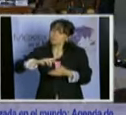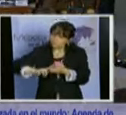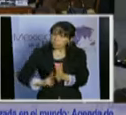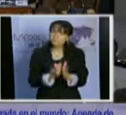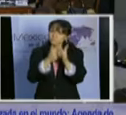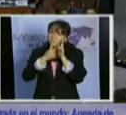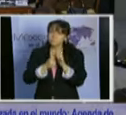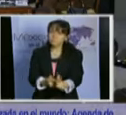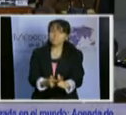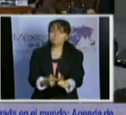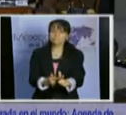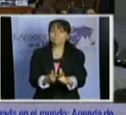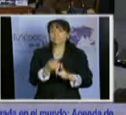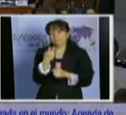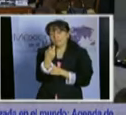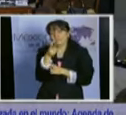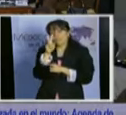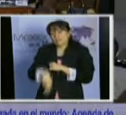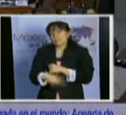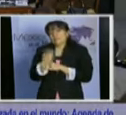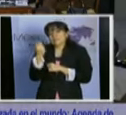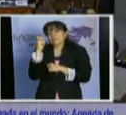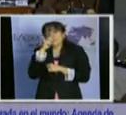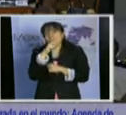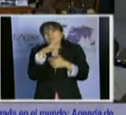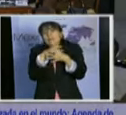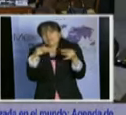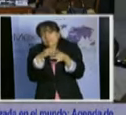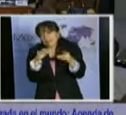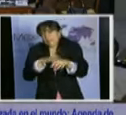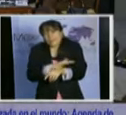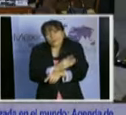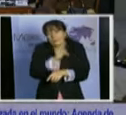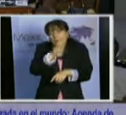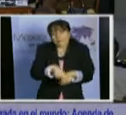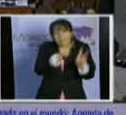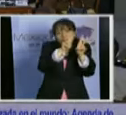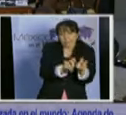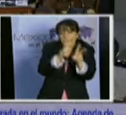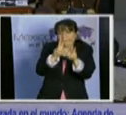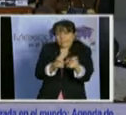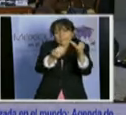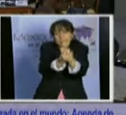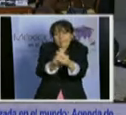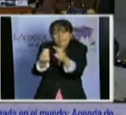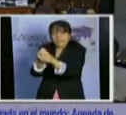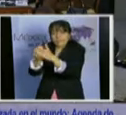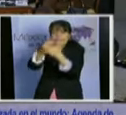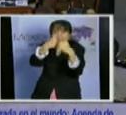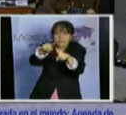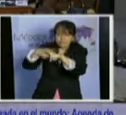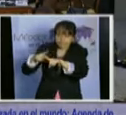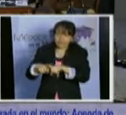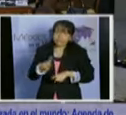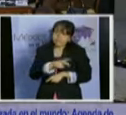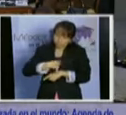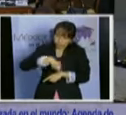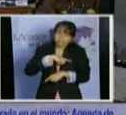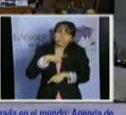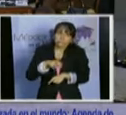porque cada caso es una historia, se ha empezado a tratar de documentar y de relatar. No